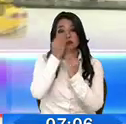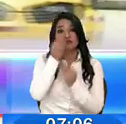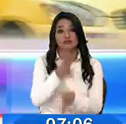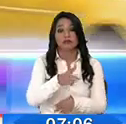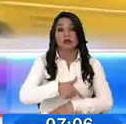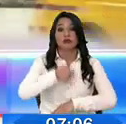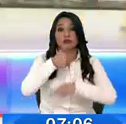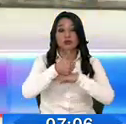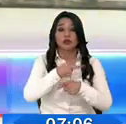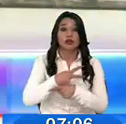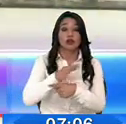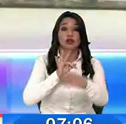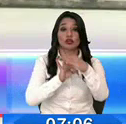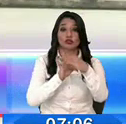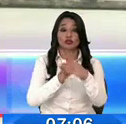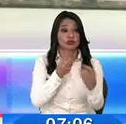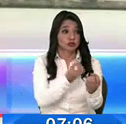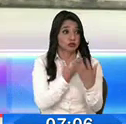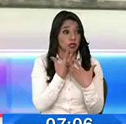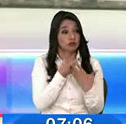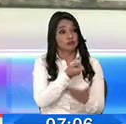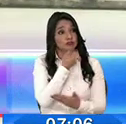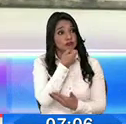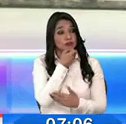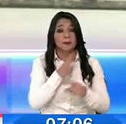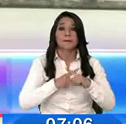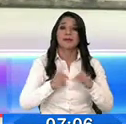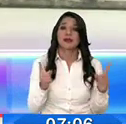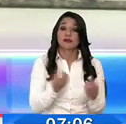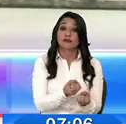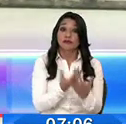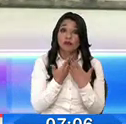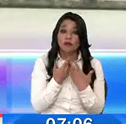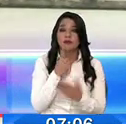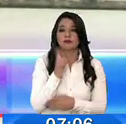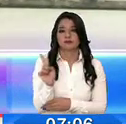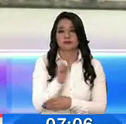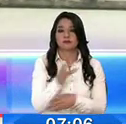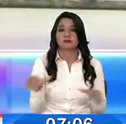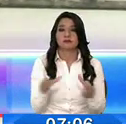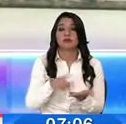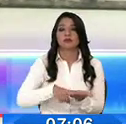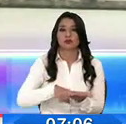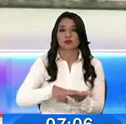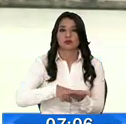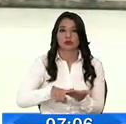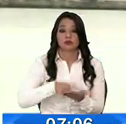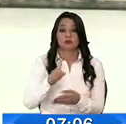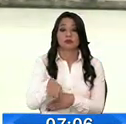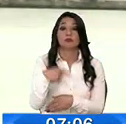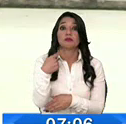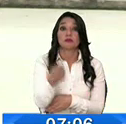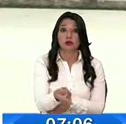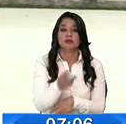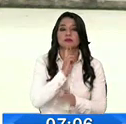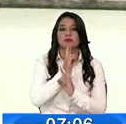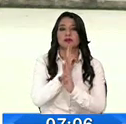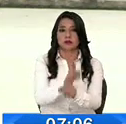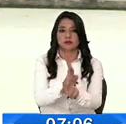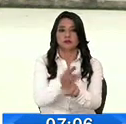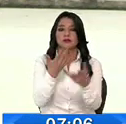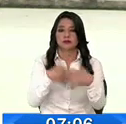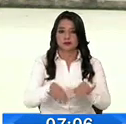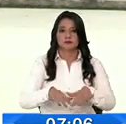autoridades del consejo de participación sin embargo nos informaron que se encontraban en una reunión y que en los próximos días emitirán un